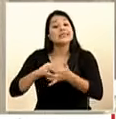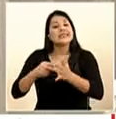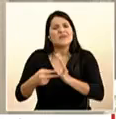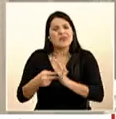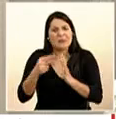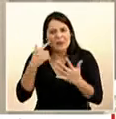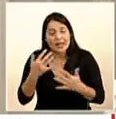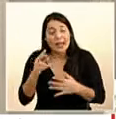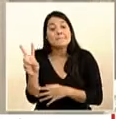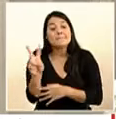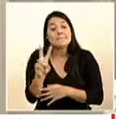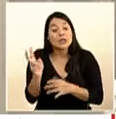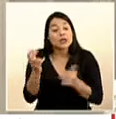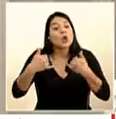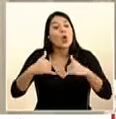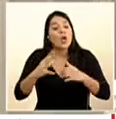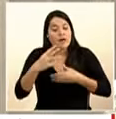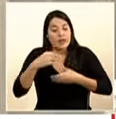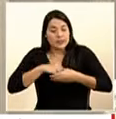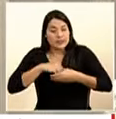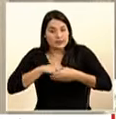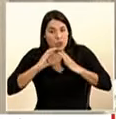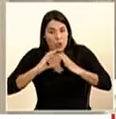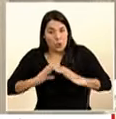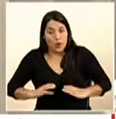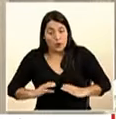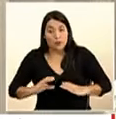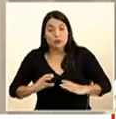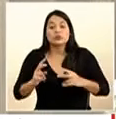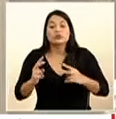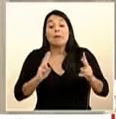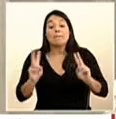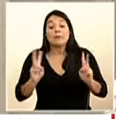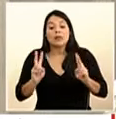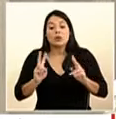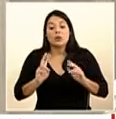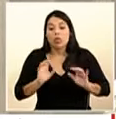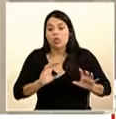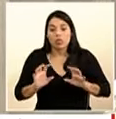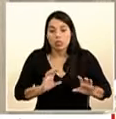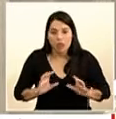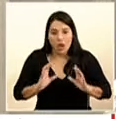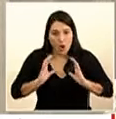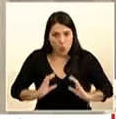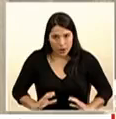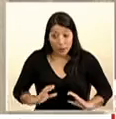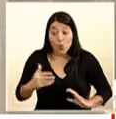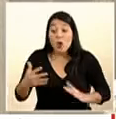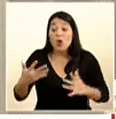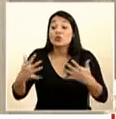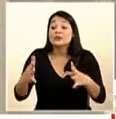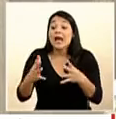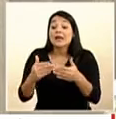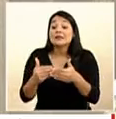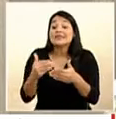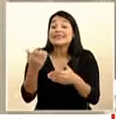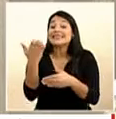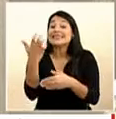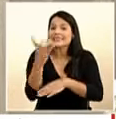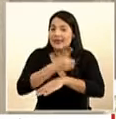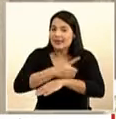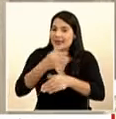organismo y que puede justamente haber transmisión cuando ya se cumple ese periodo es cuando se proceden a hacer las pruebas y que se